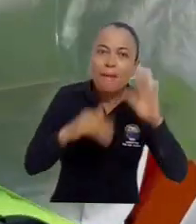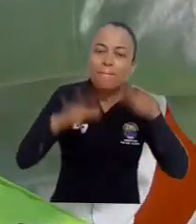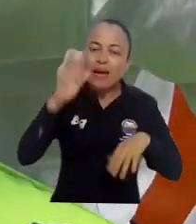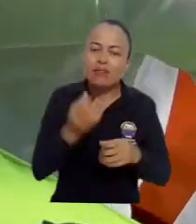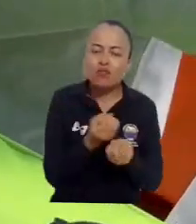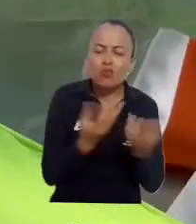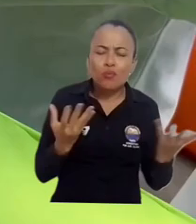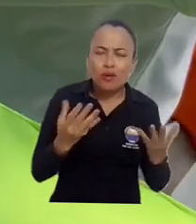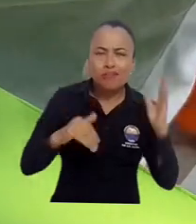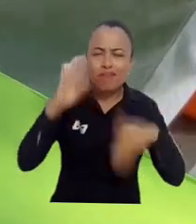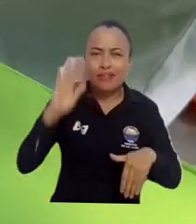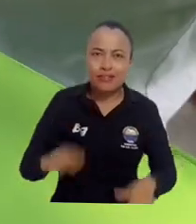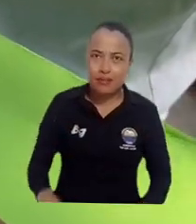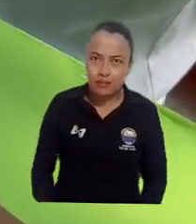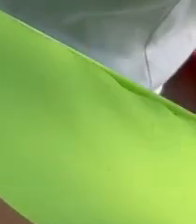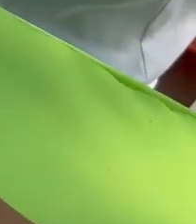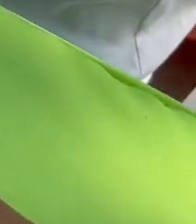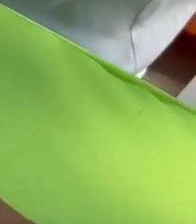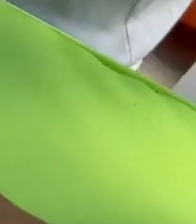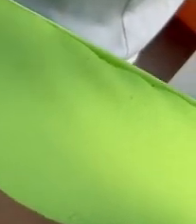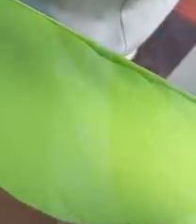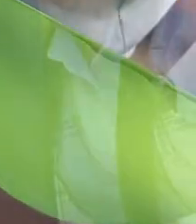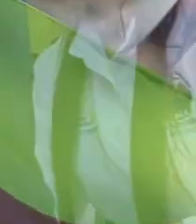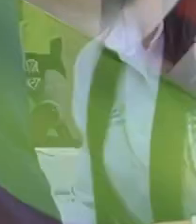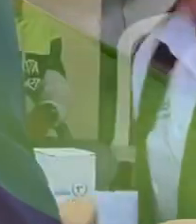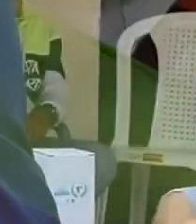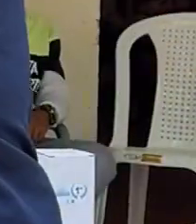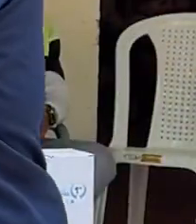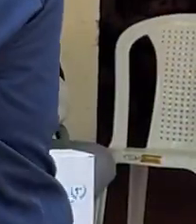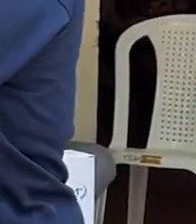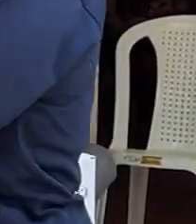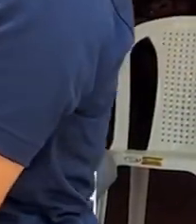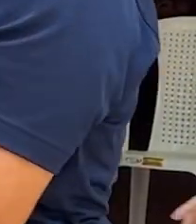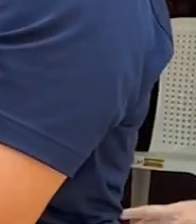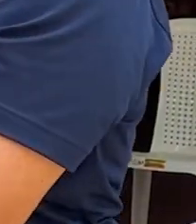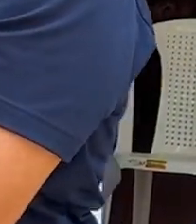Olimpiadas eran Olimpiadas Matemáticas más allá de los datos.